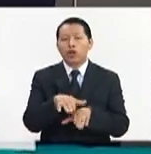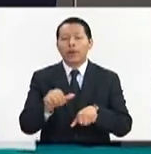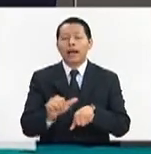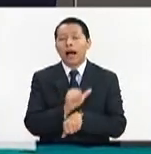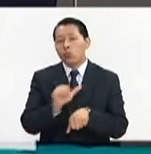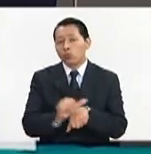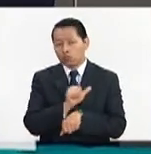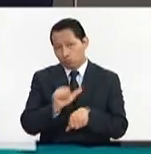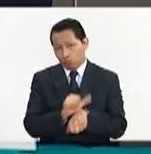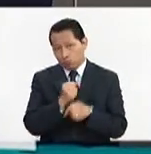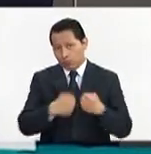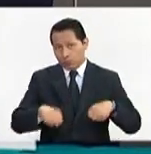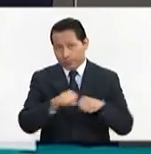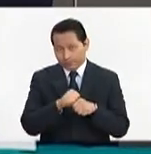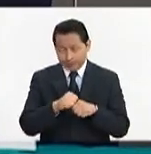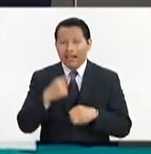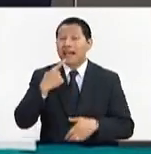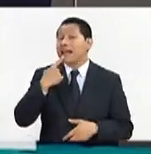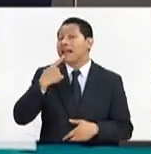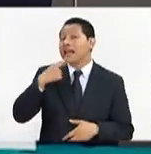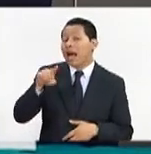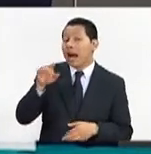automóviles. Quejas formales